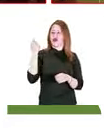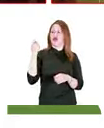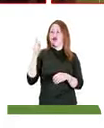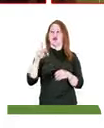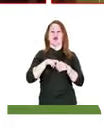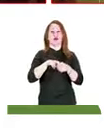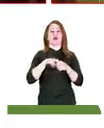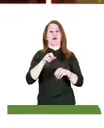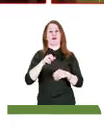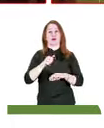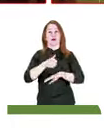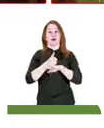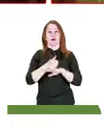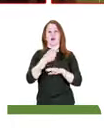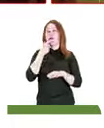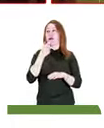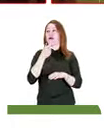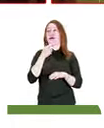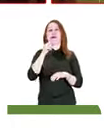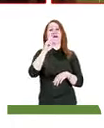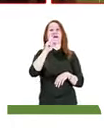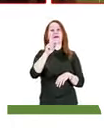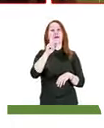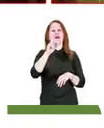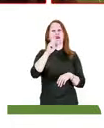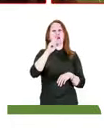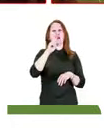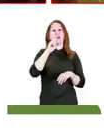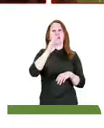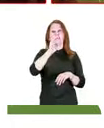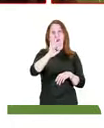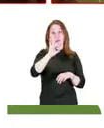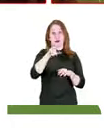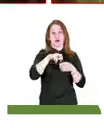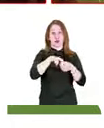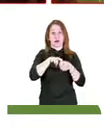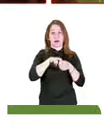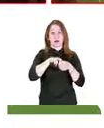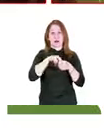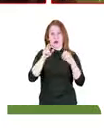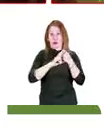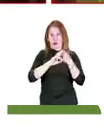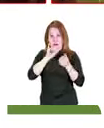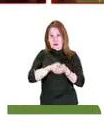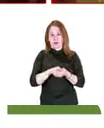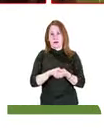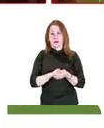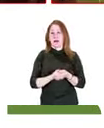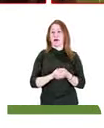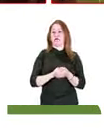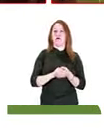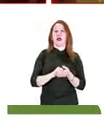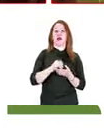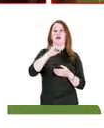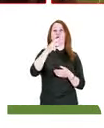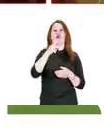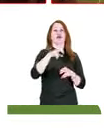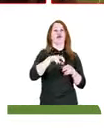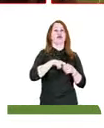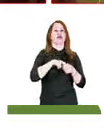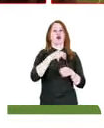decía, mira esos tres buses de la misma ruta van pegados. ¿Cuántos pasajeros van en el segundo bus? 2. En el tercero, 1. Llama a